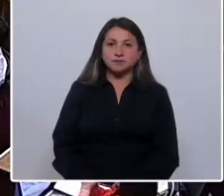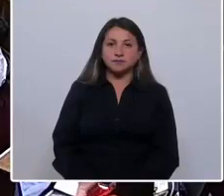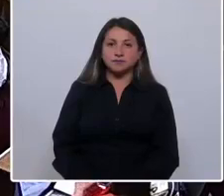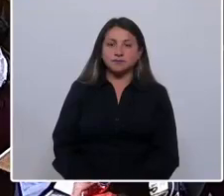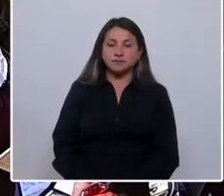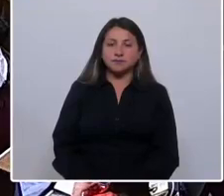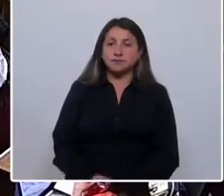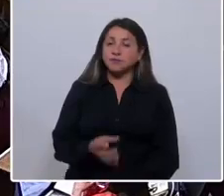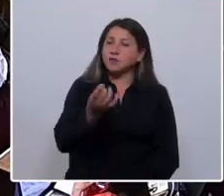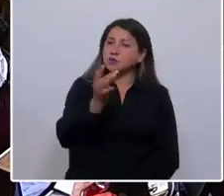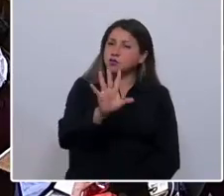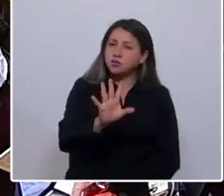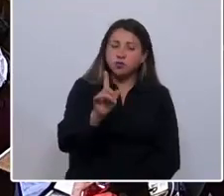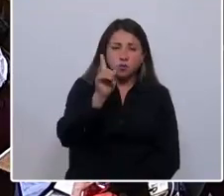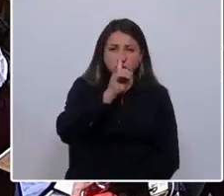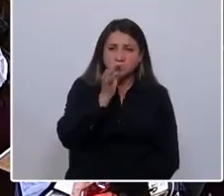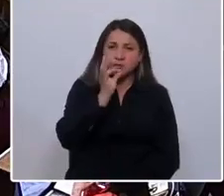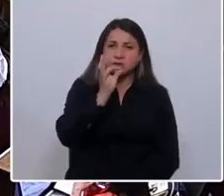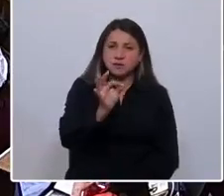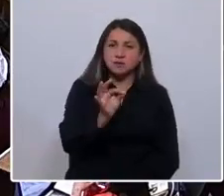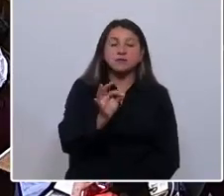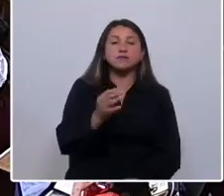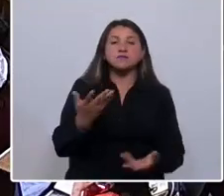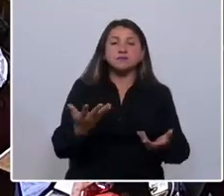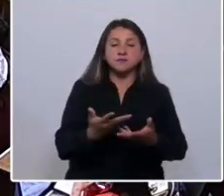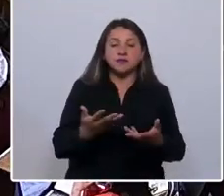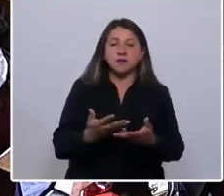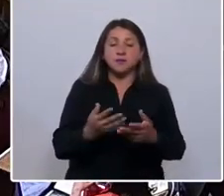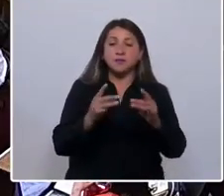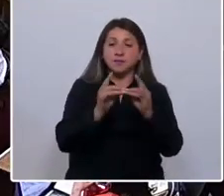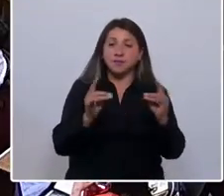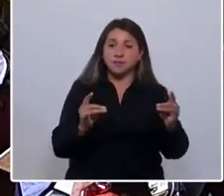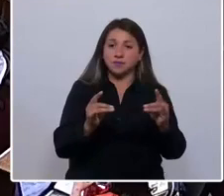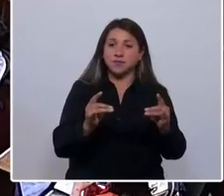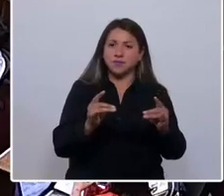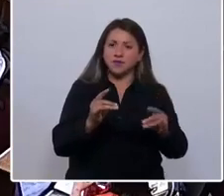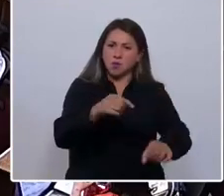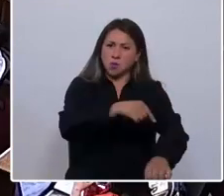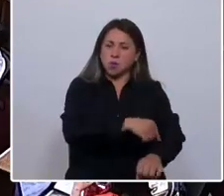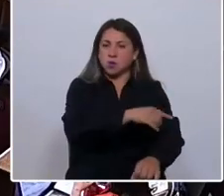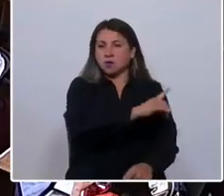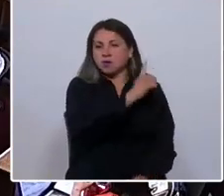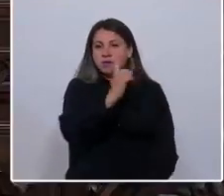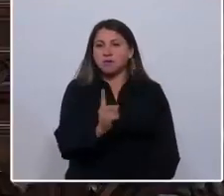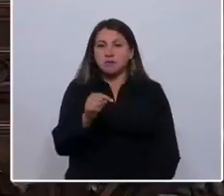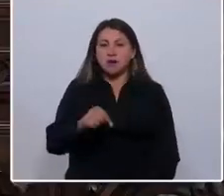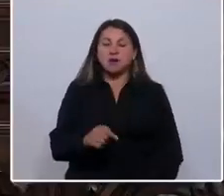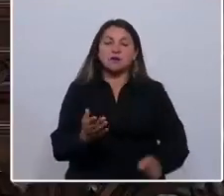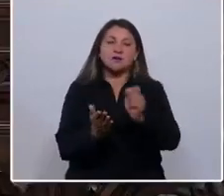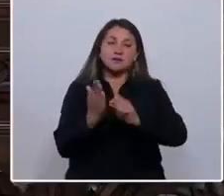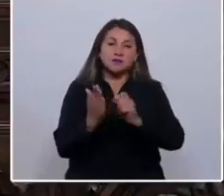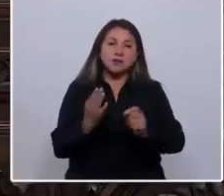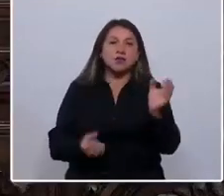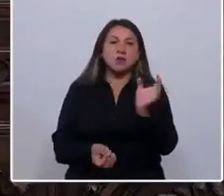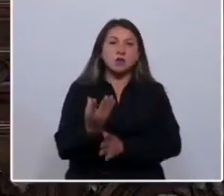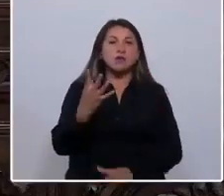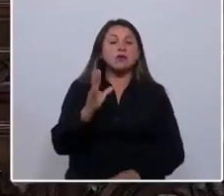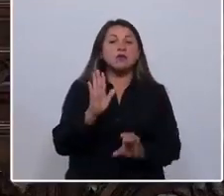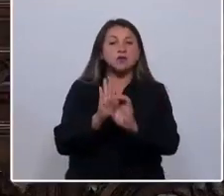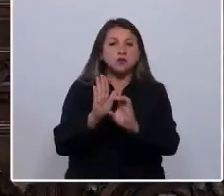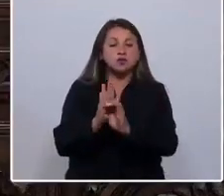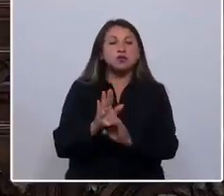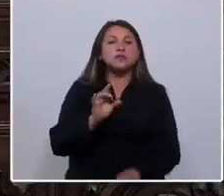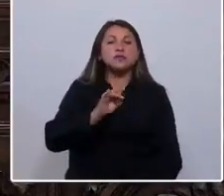Solo para cerrar, venimos desde la Patagonia y con letra de mujer a escribir esta nueva Constitución para que